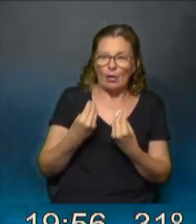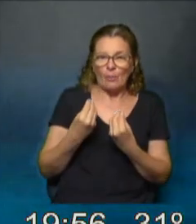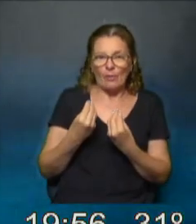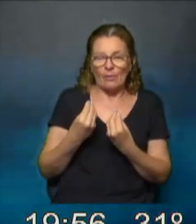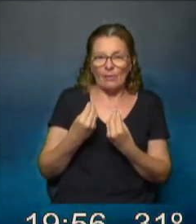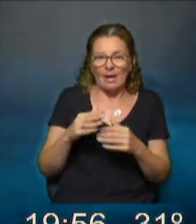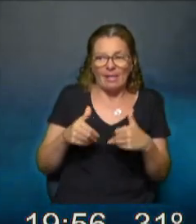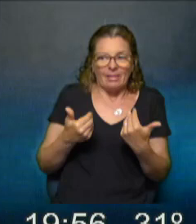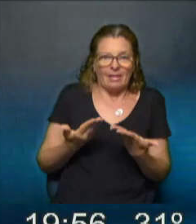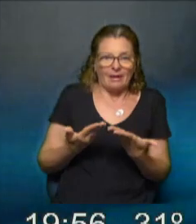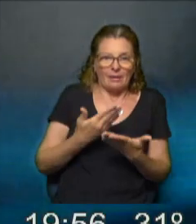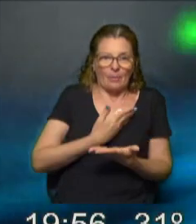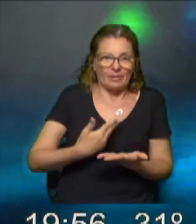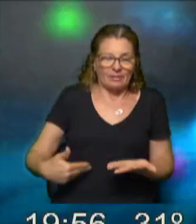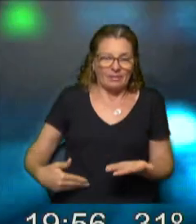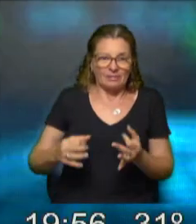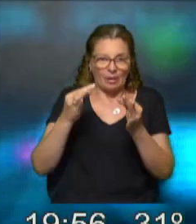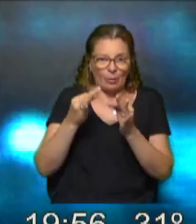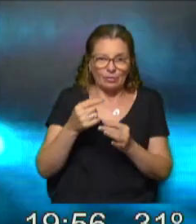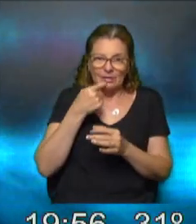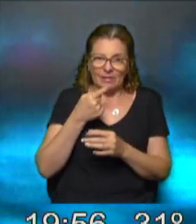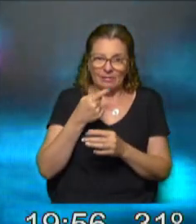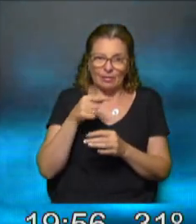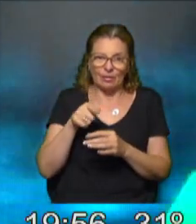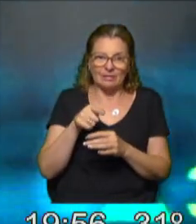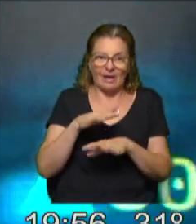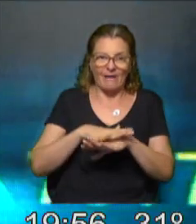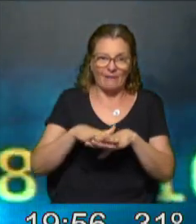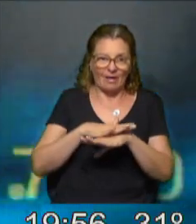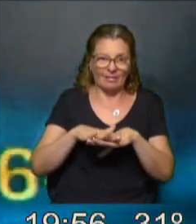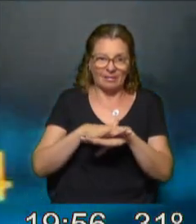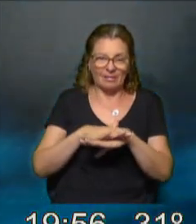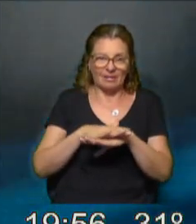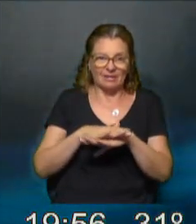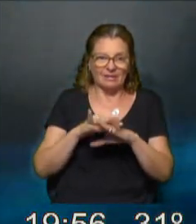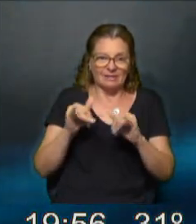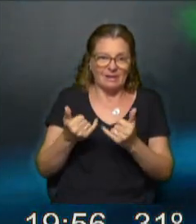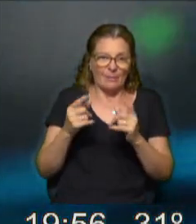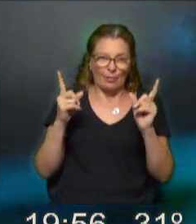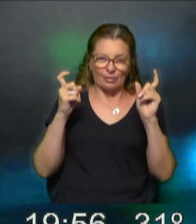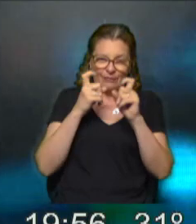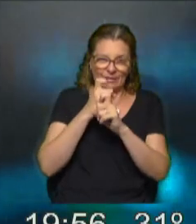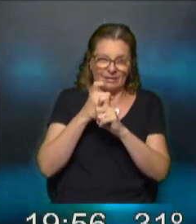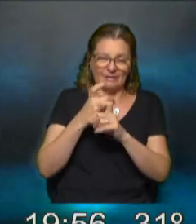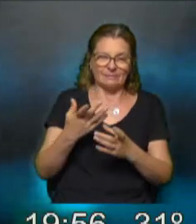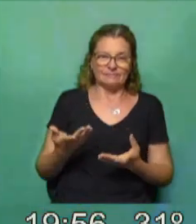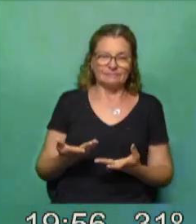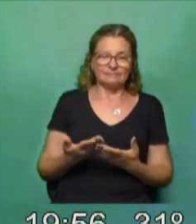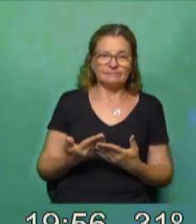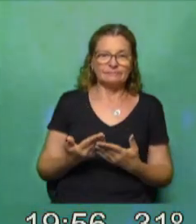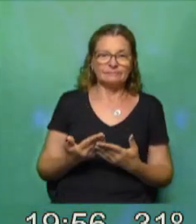va a poder dar a un presidente que justamente está anunciando esto sobre esta base ya de partida tan compleja socioeconómicamente bien